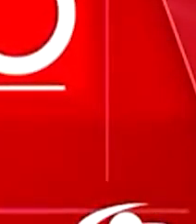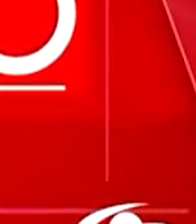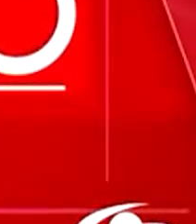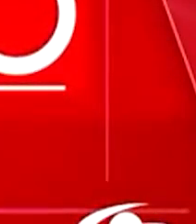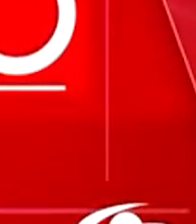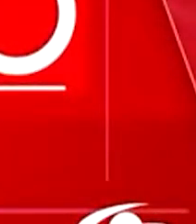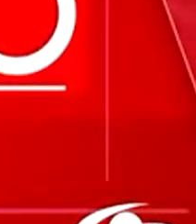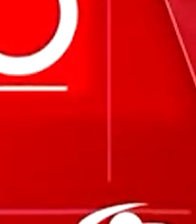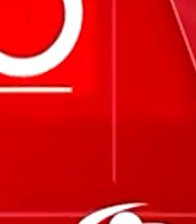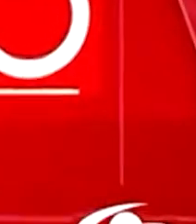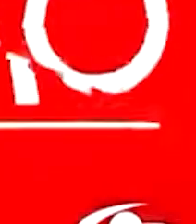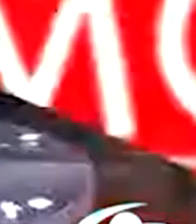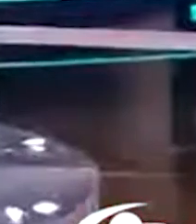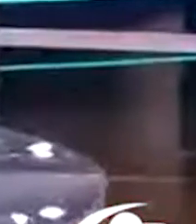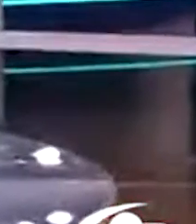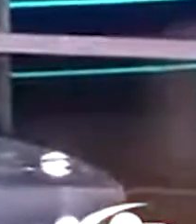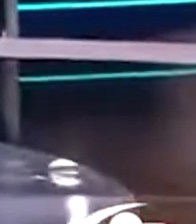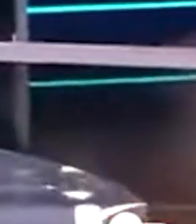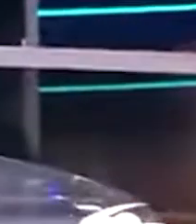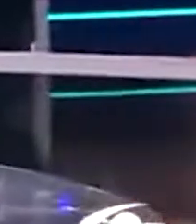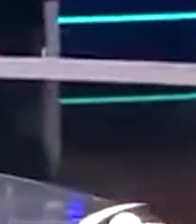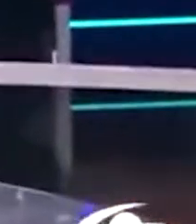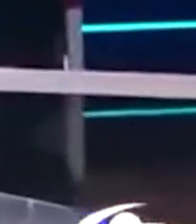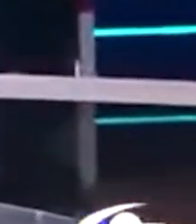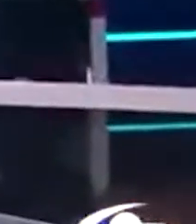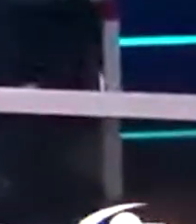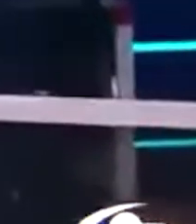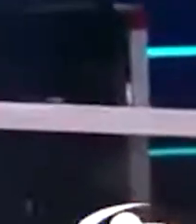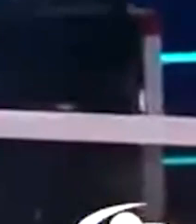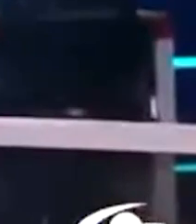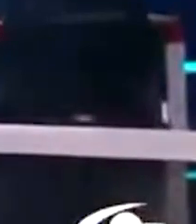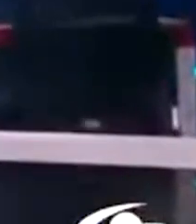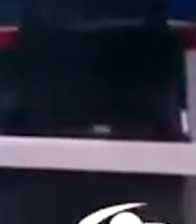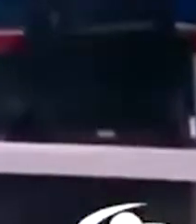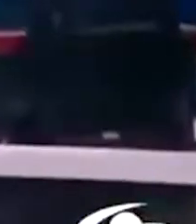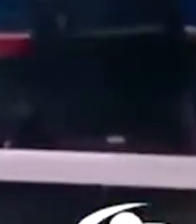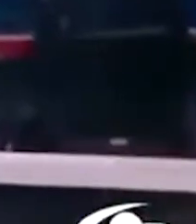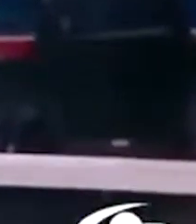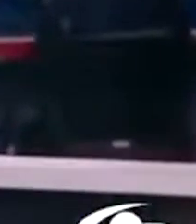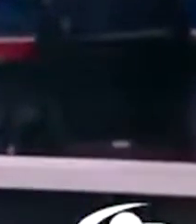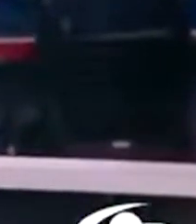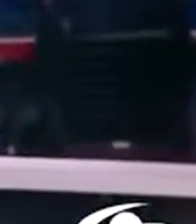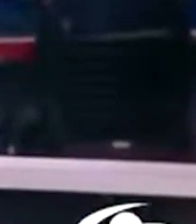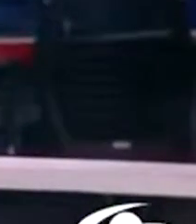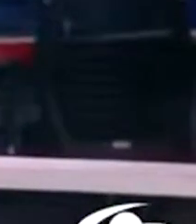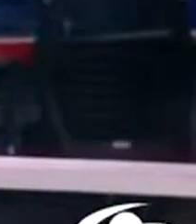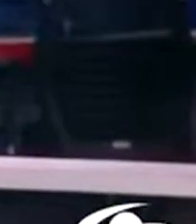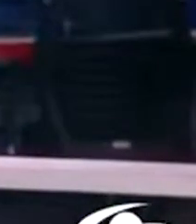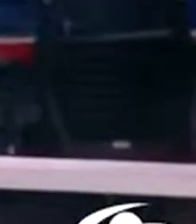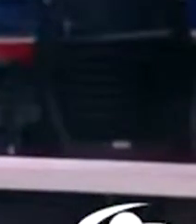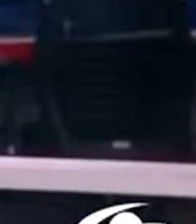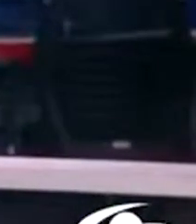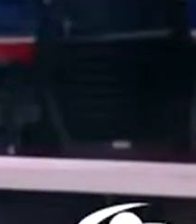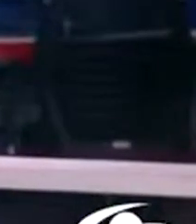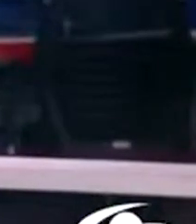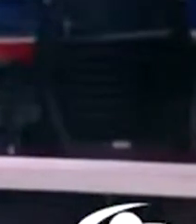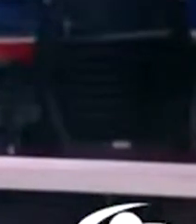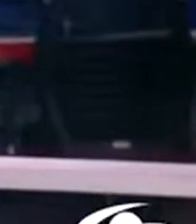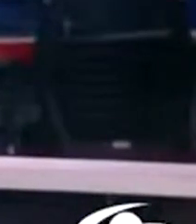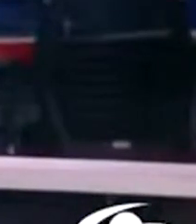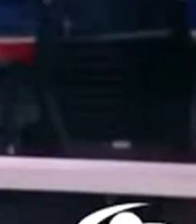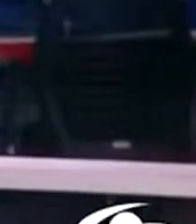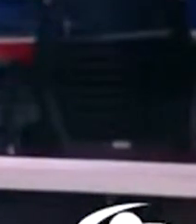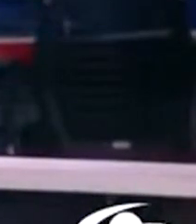Lo último en Noticias Caracol. Mucha atención, que en el corregimiento del Mango, en Argelia, Cauca, hay mucha preocupación porque por varias